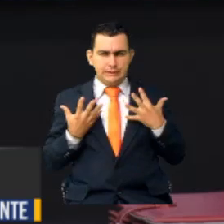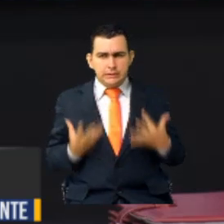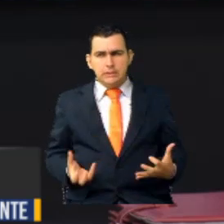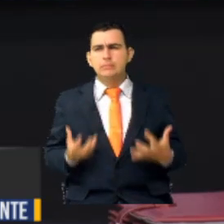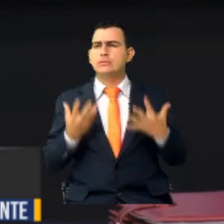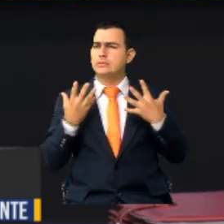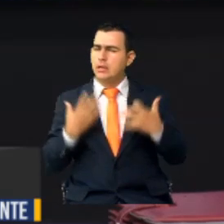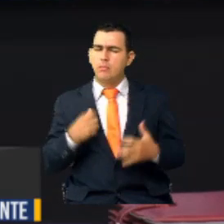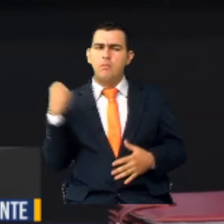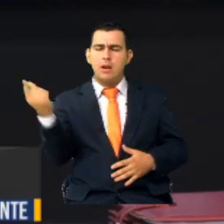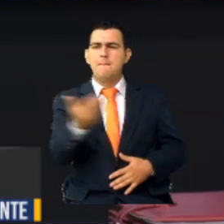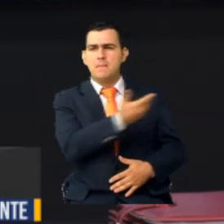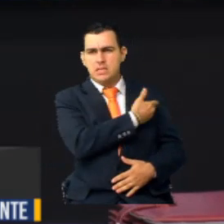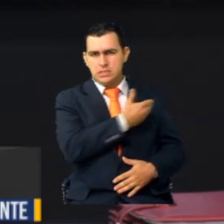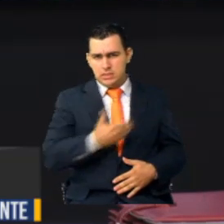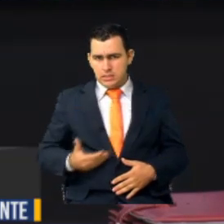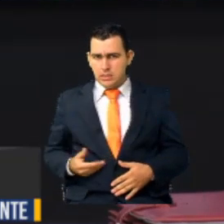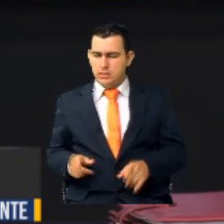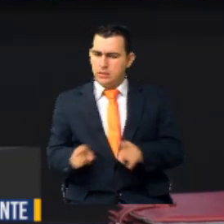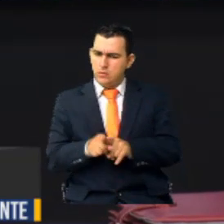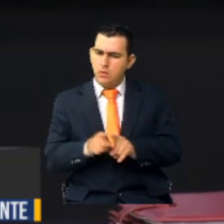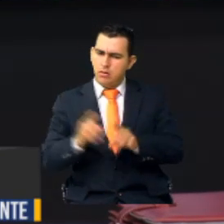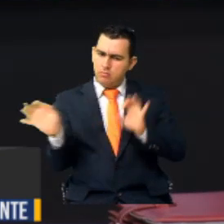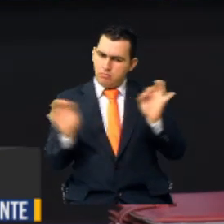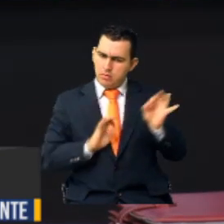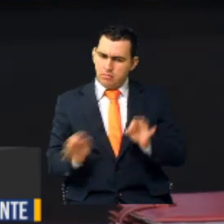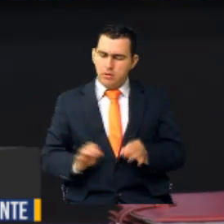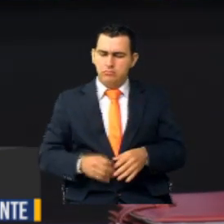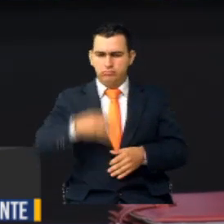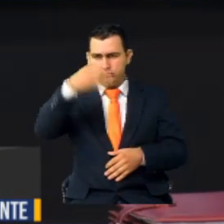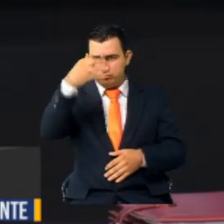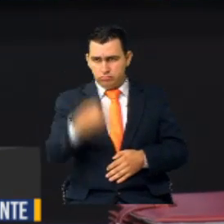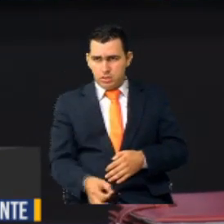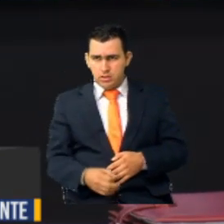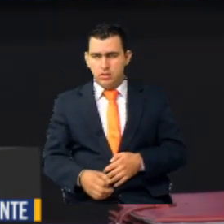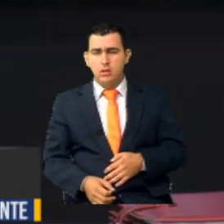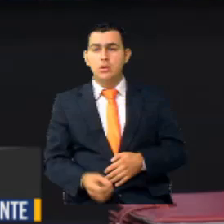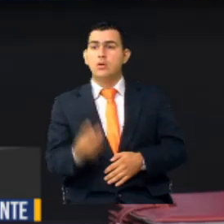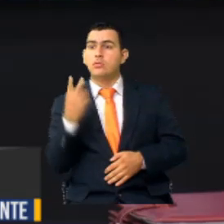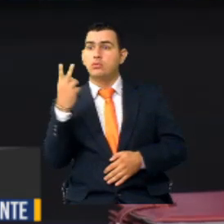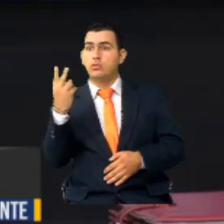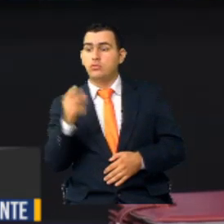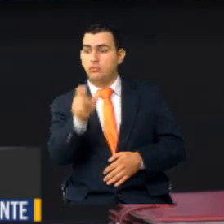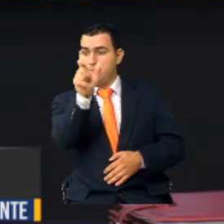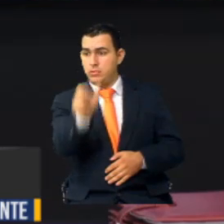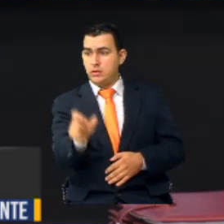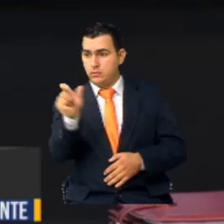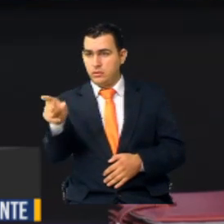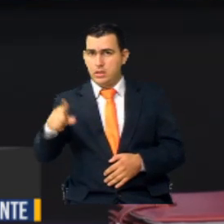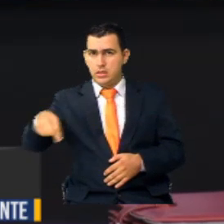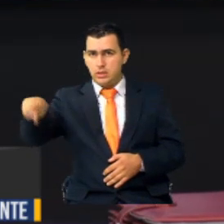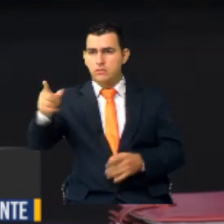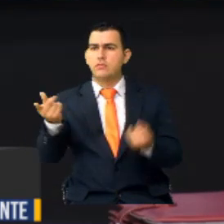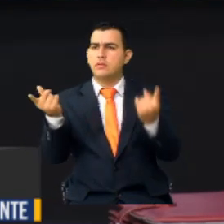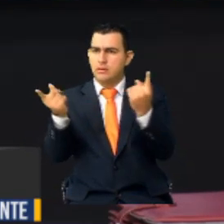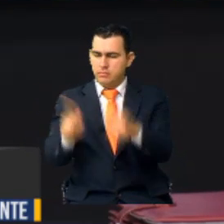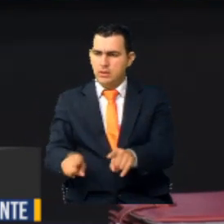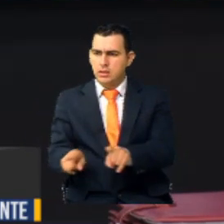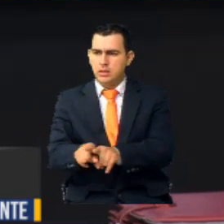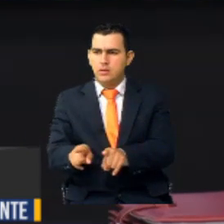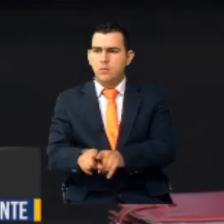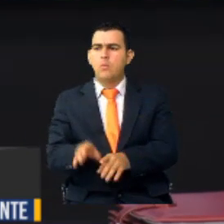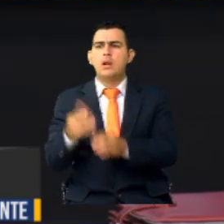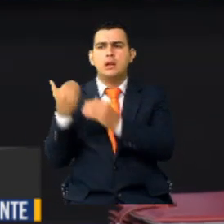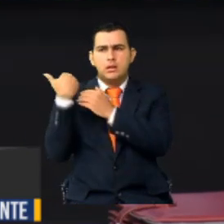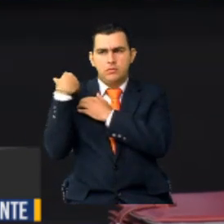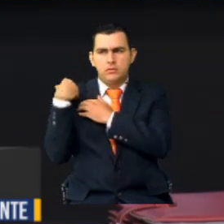del partido, generar disciplina, como lo ha demostrado, cuando dos concejales por doble militancia, también a través de una acción jurídica